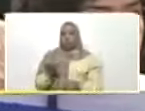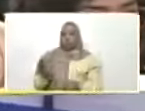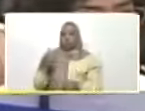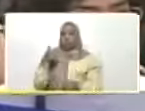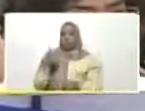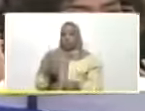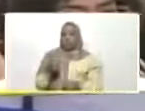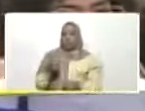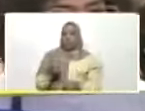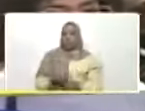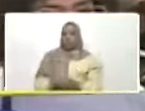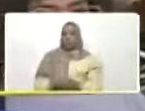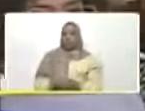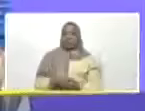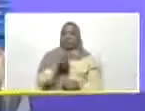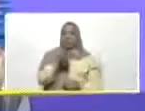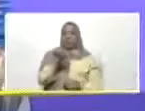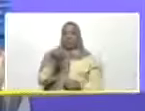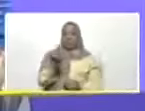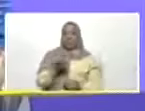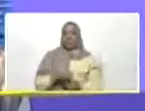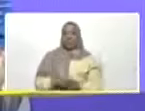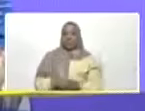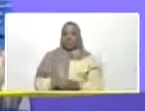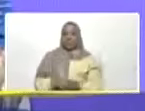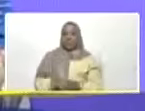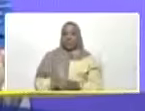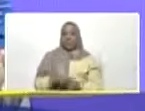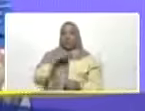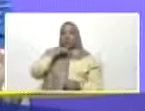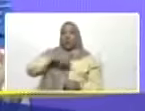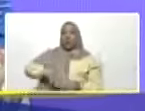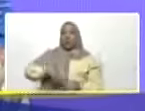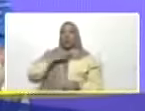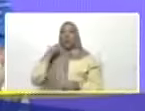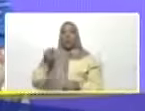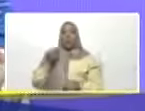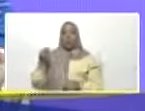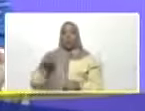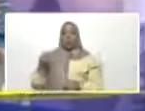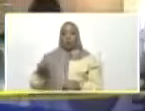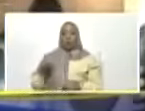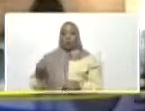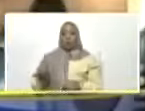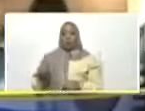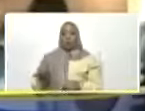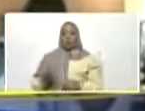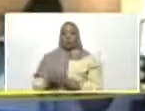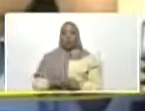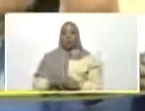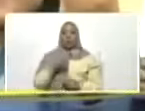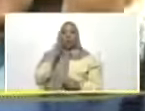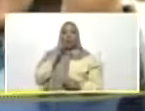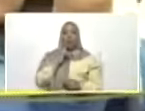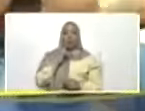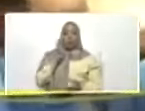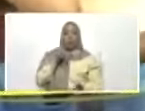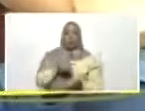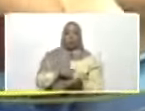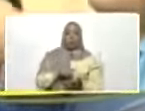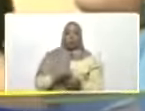excelente número 21 historia juventud patriótica bolivarianismo